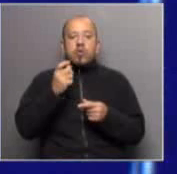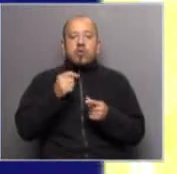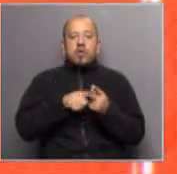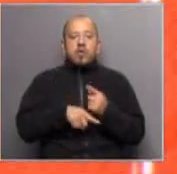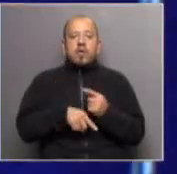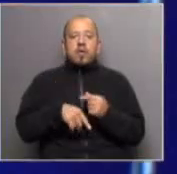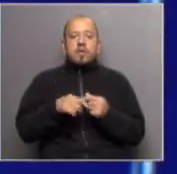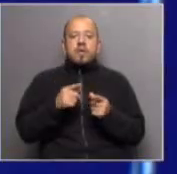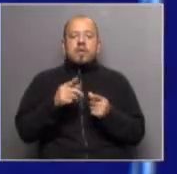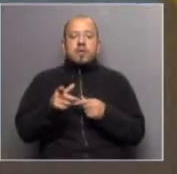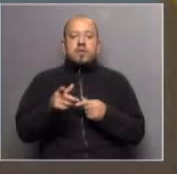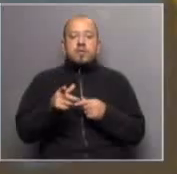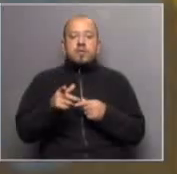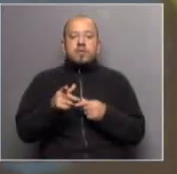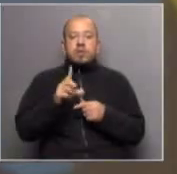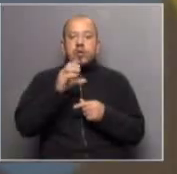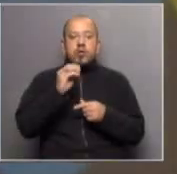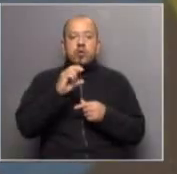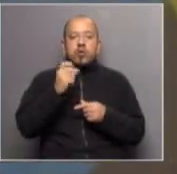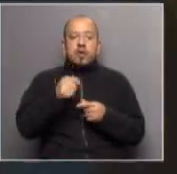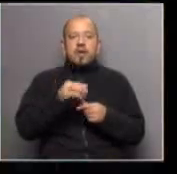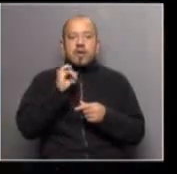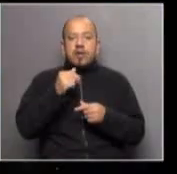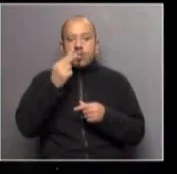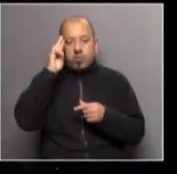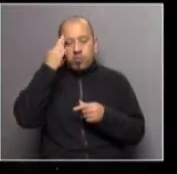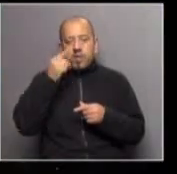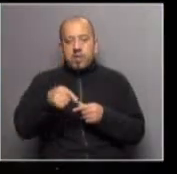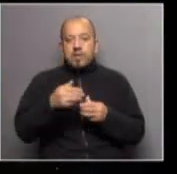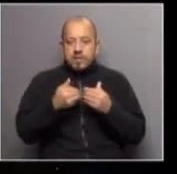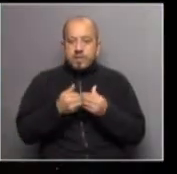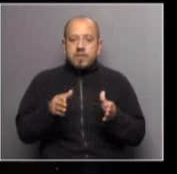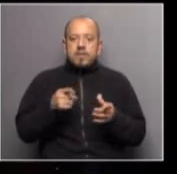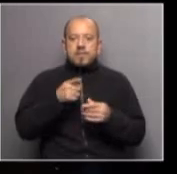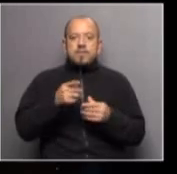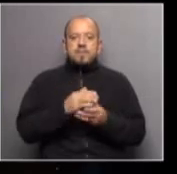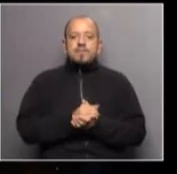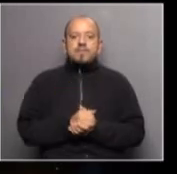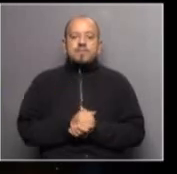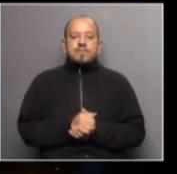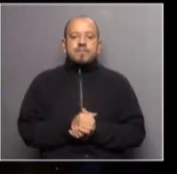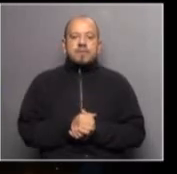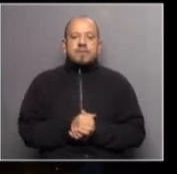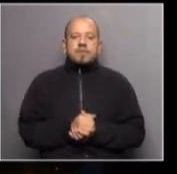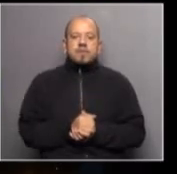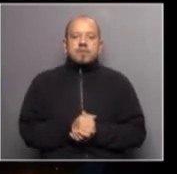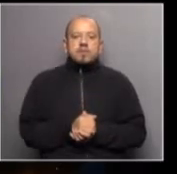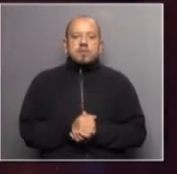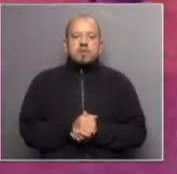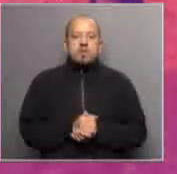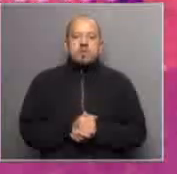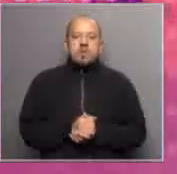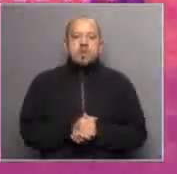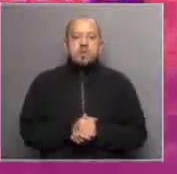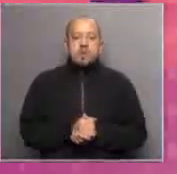Lorca y Uruguay. Así que así arranca este primer informe de Federico García Lorca en Montevideo.